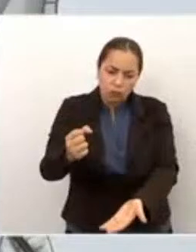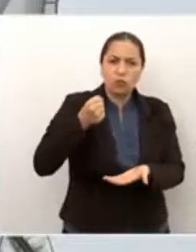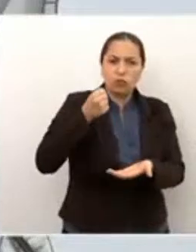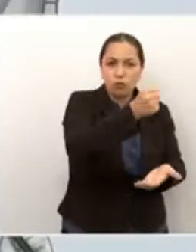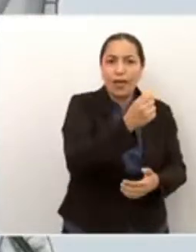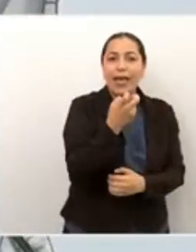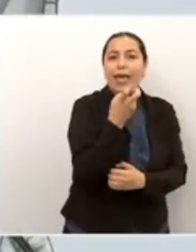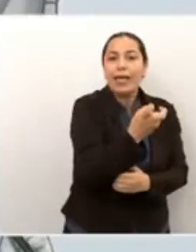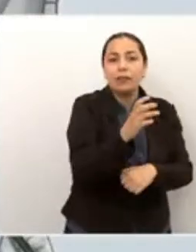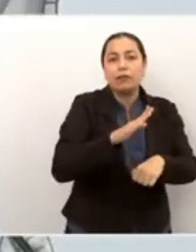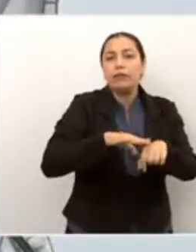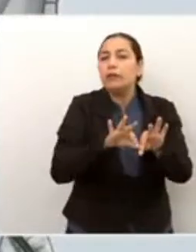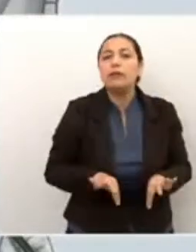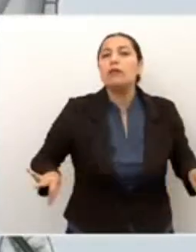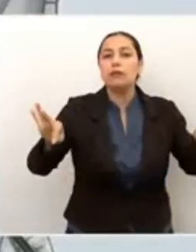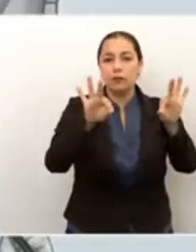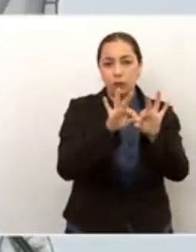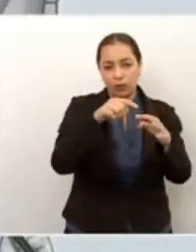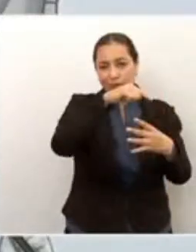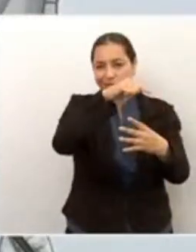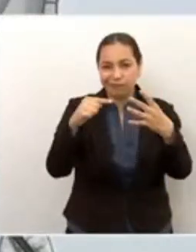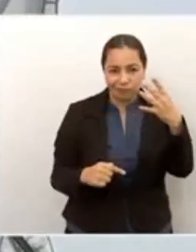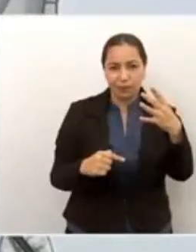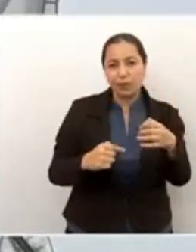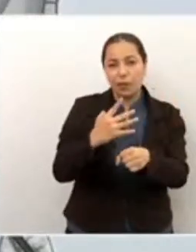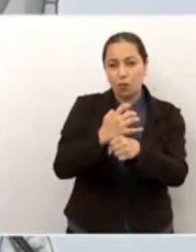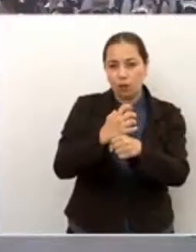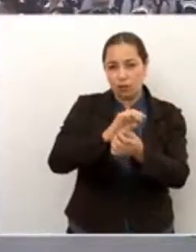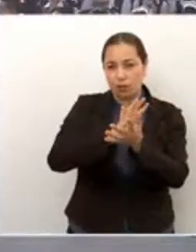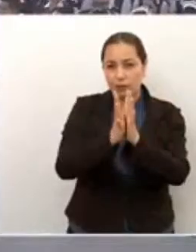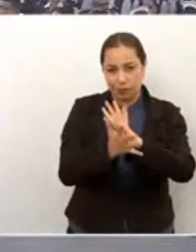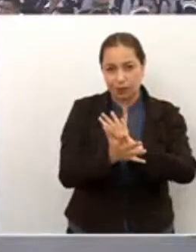cuarta transformación de la vida pública.